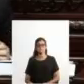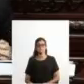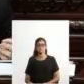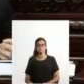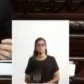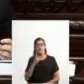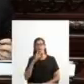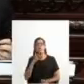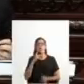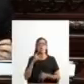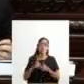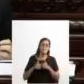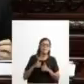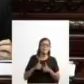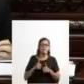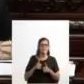Y la competitividad.